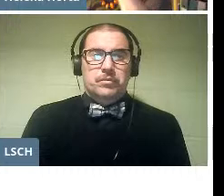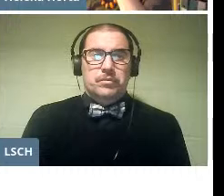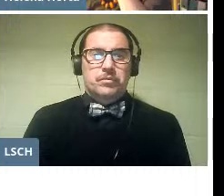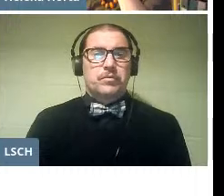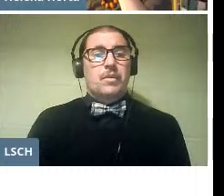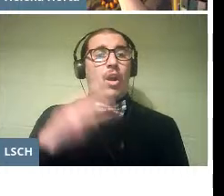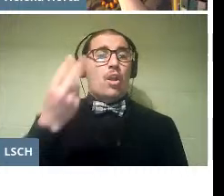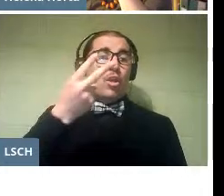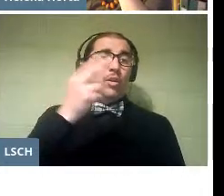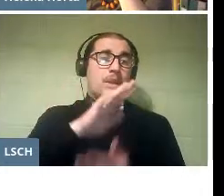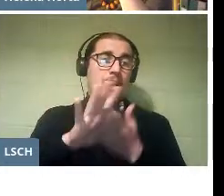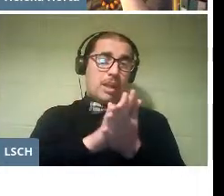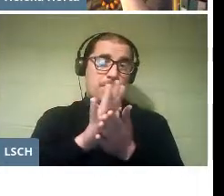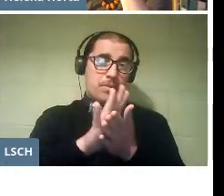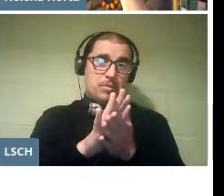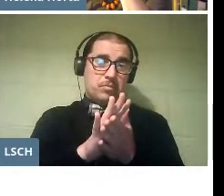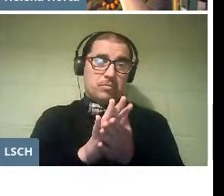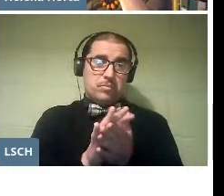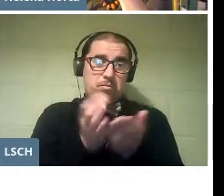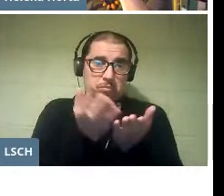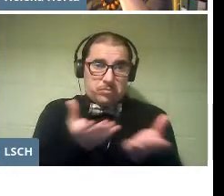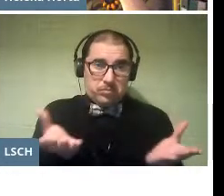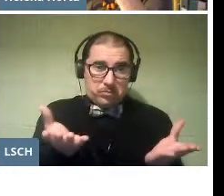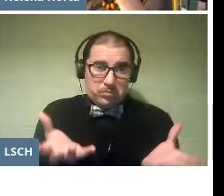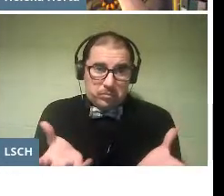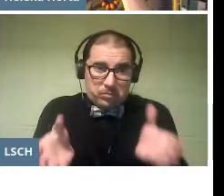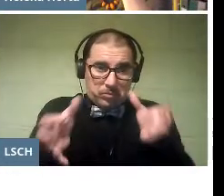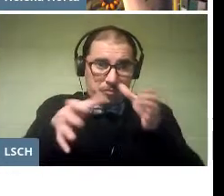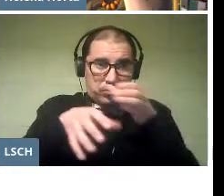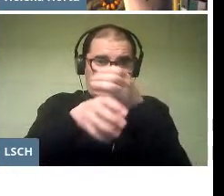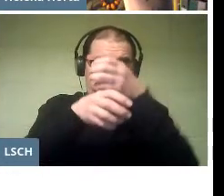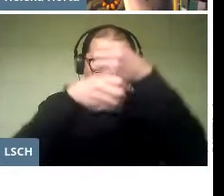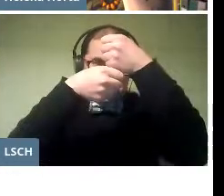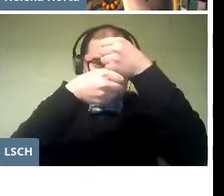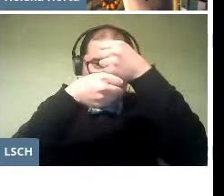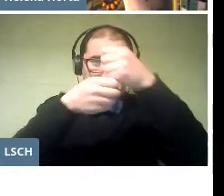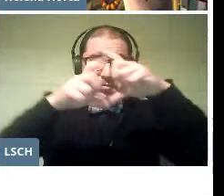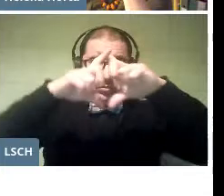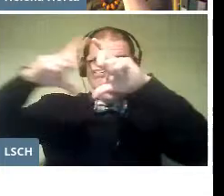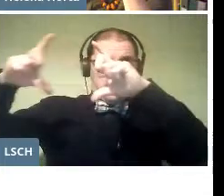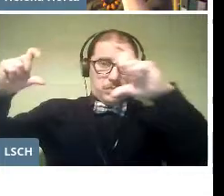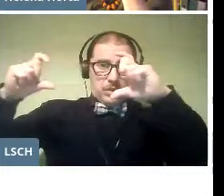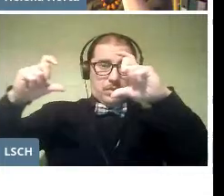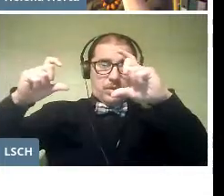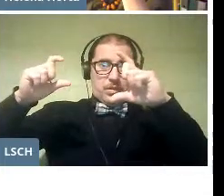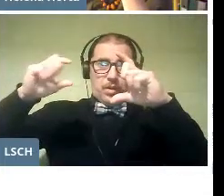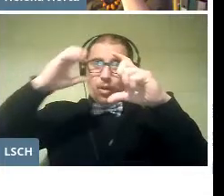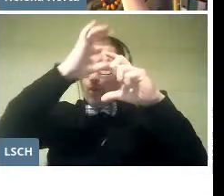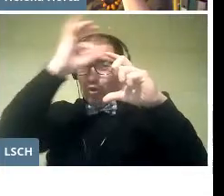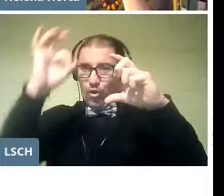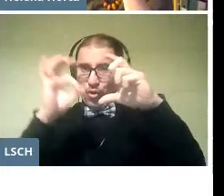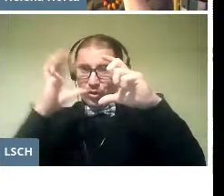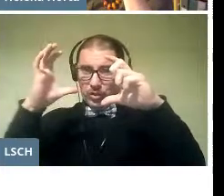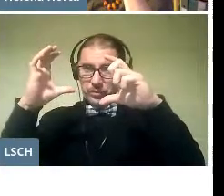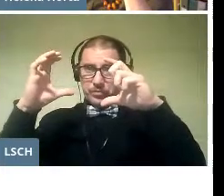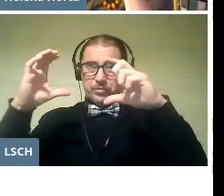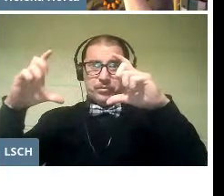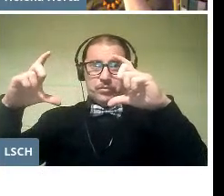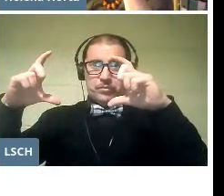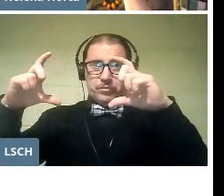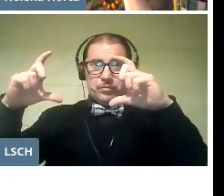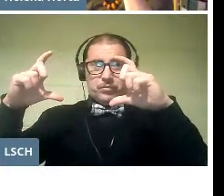Dos casos más de una incuña bien fragmentada, la de arriba, la de superior derecha,